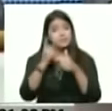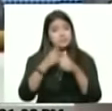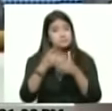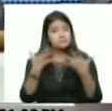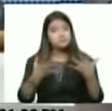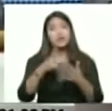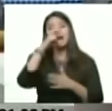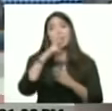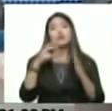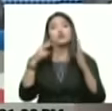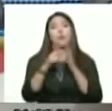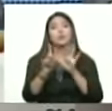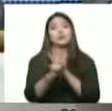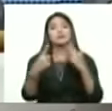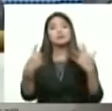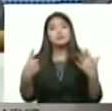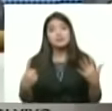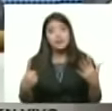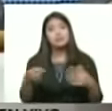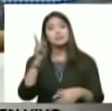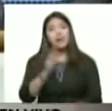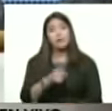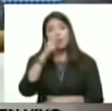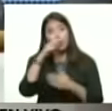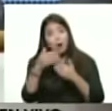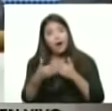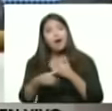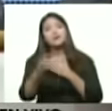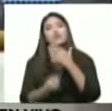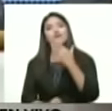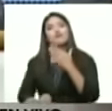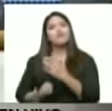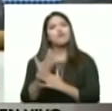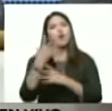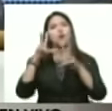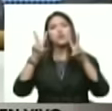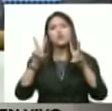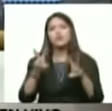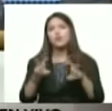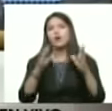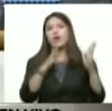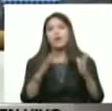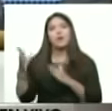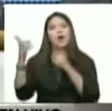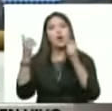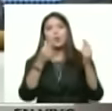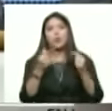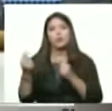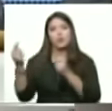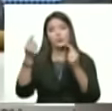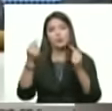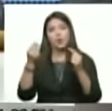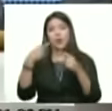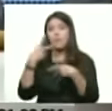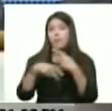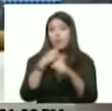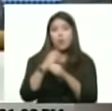año 2016 sea un año de lanzamiento de un nuevo orden económico interno,